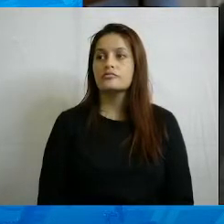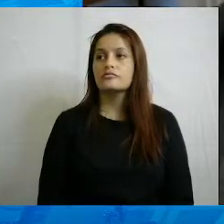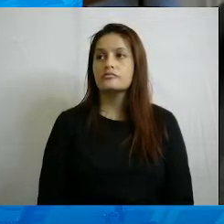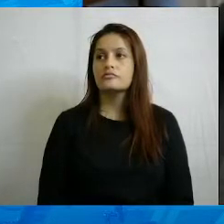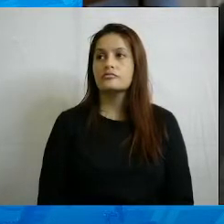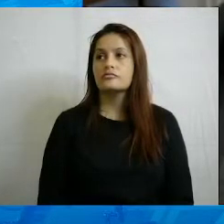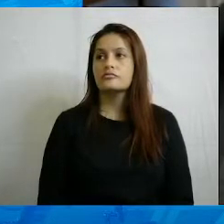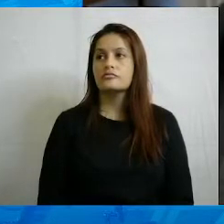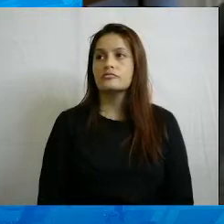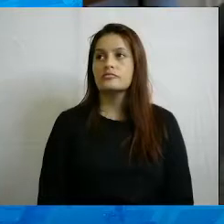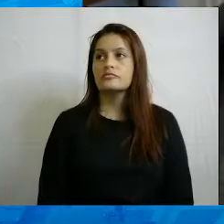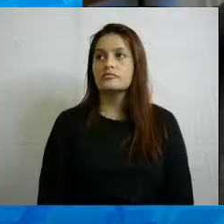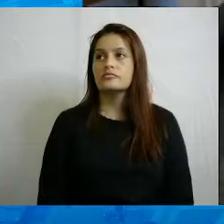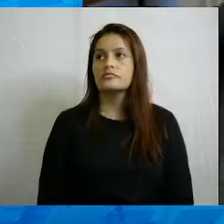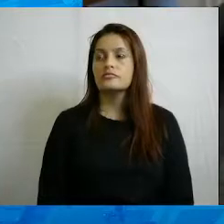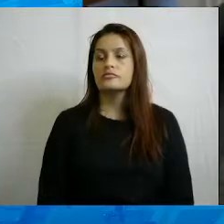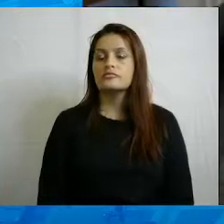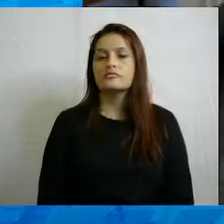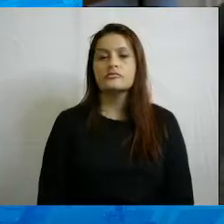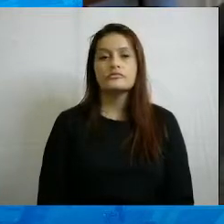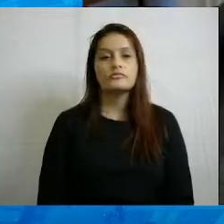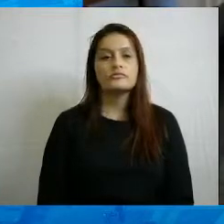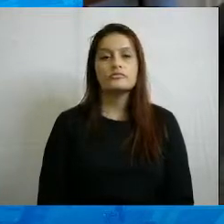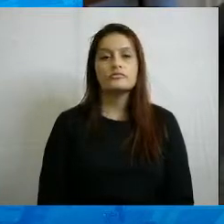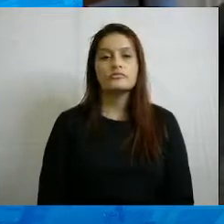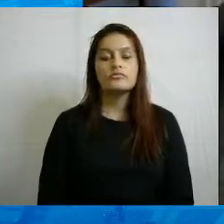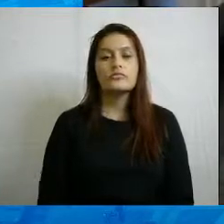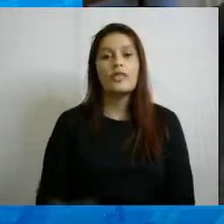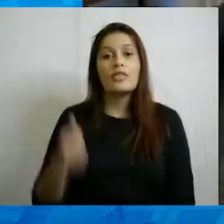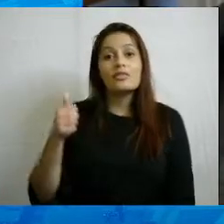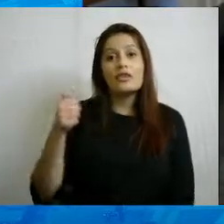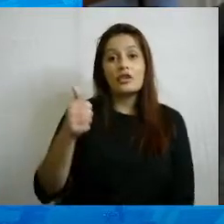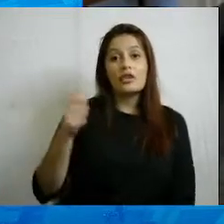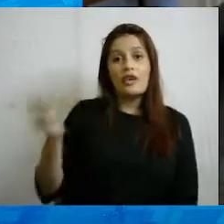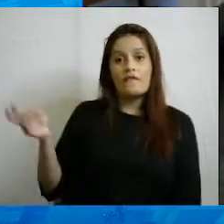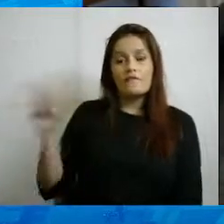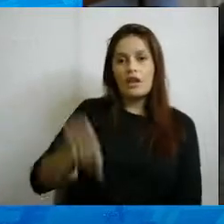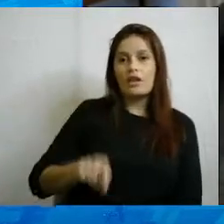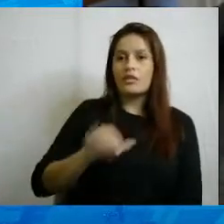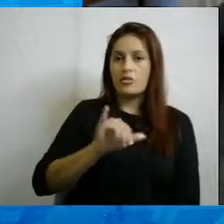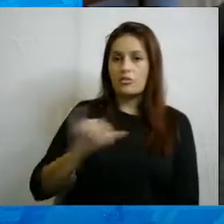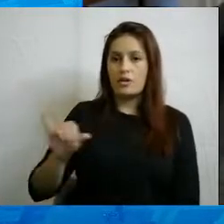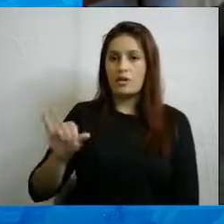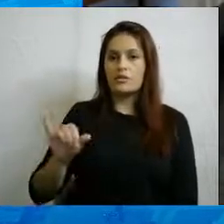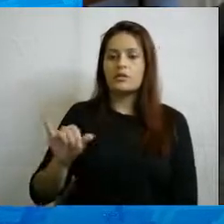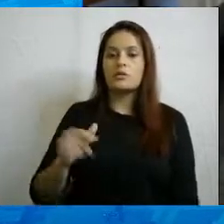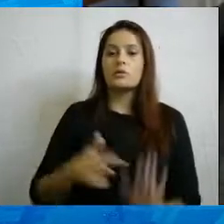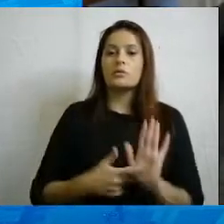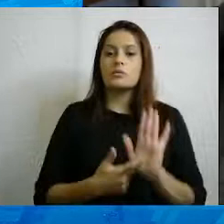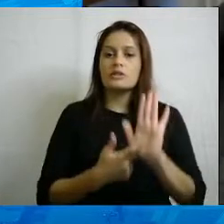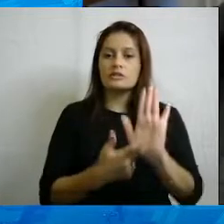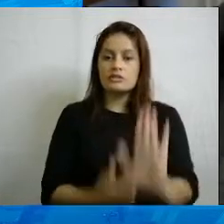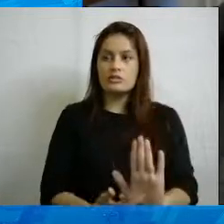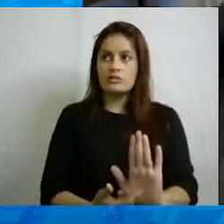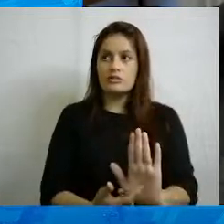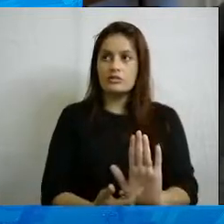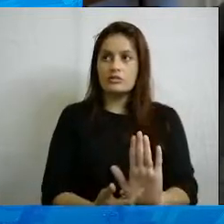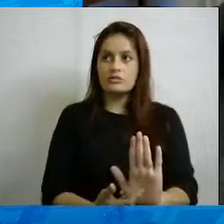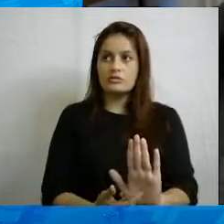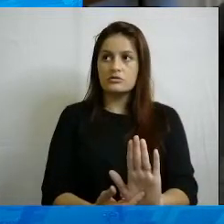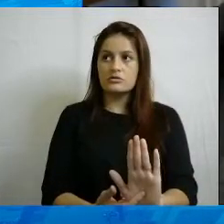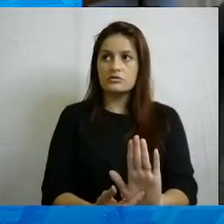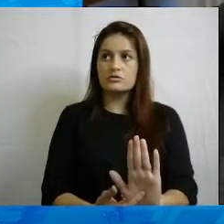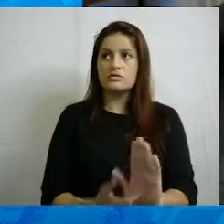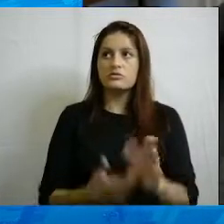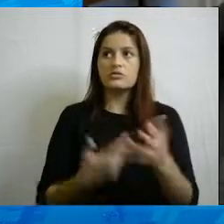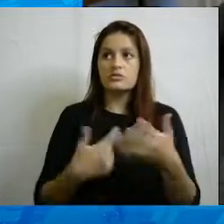que se va a reincorporar a la sesión para efectos de, sobre todo, que se presente y ya está